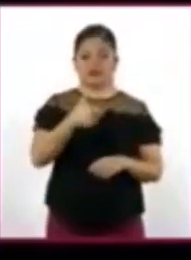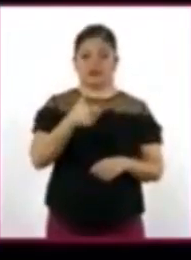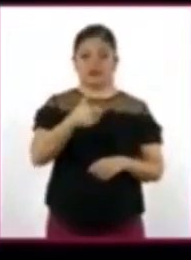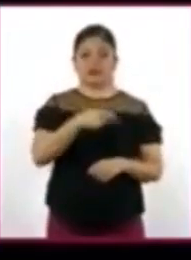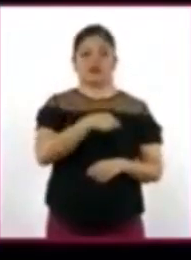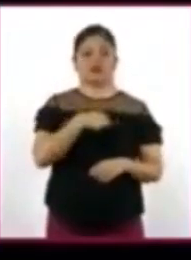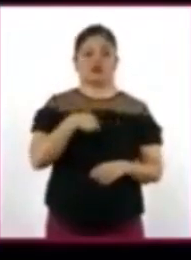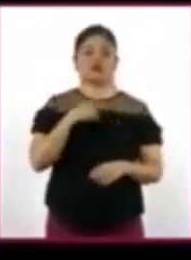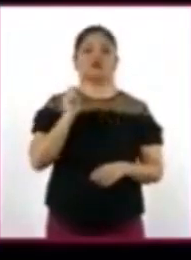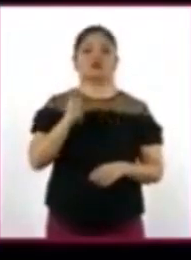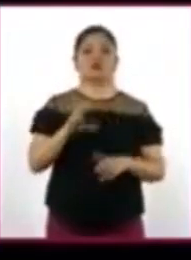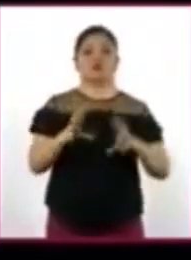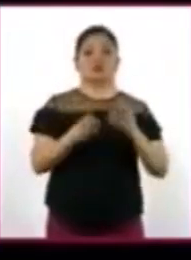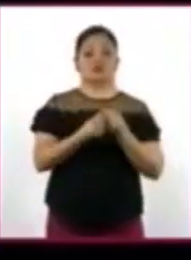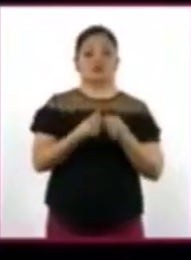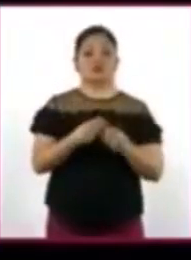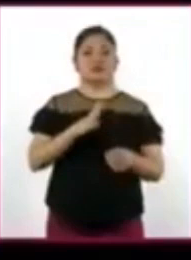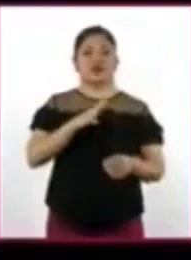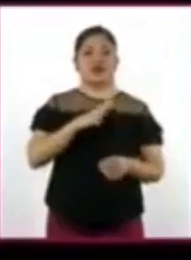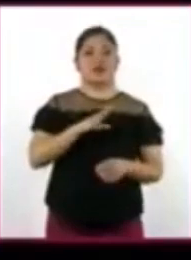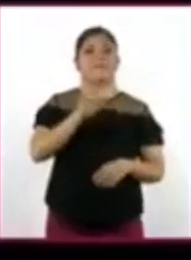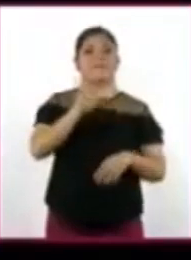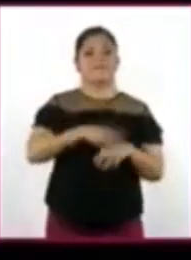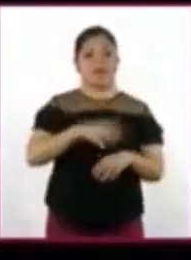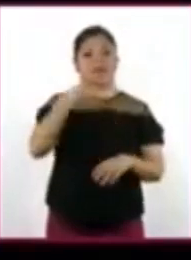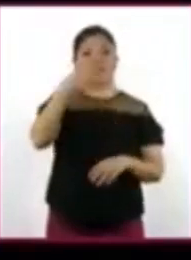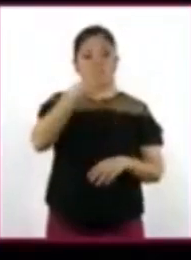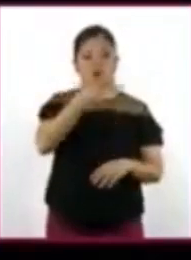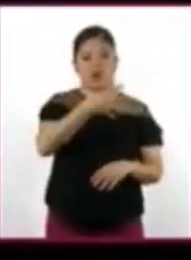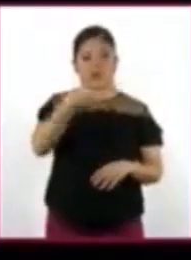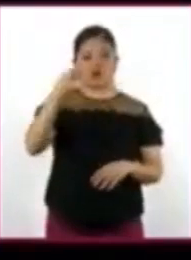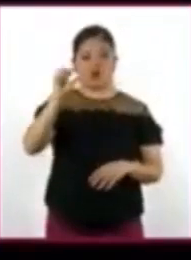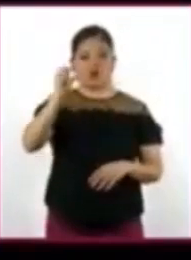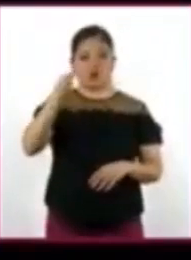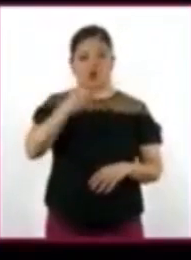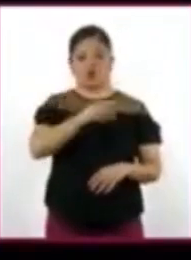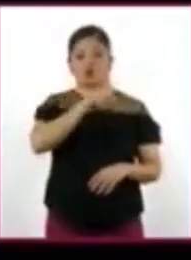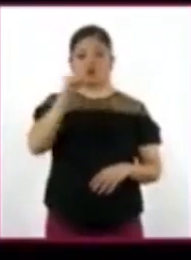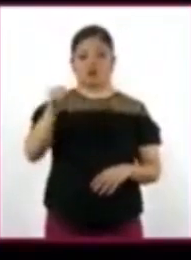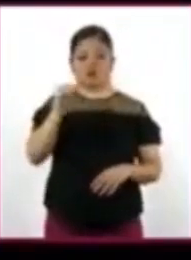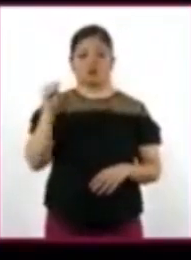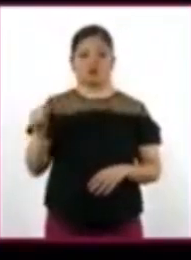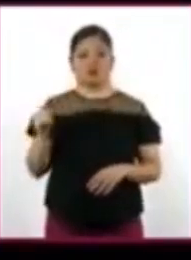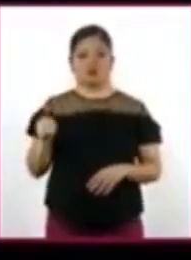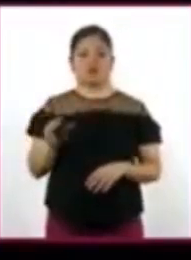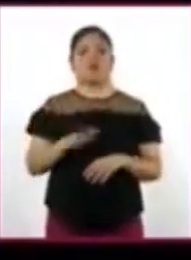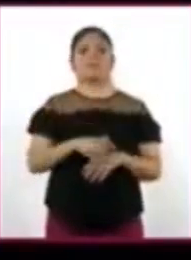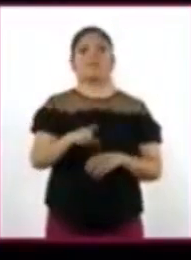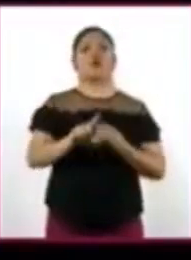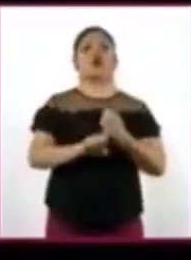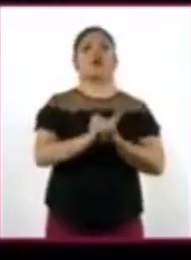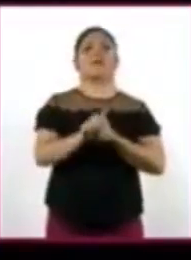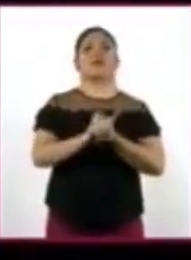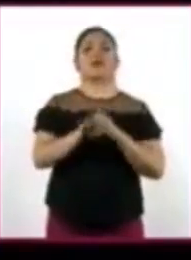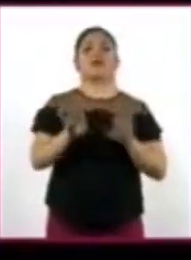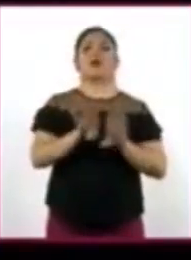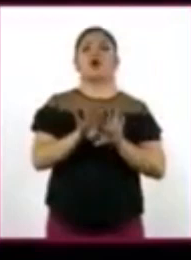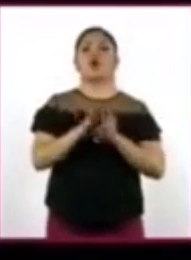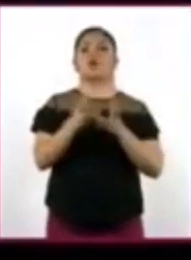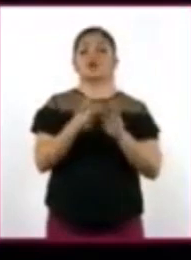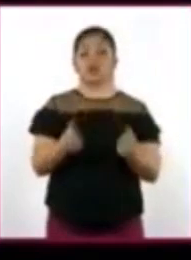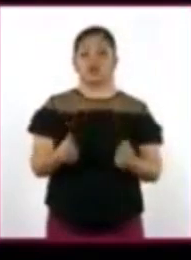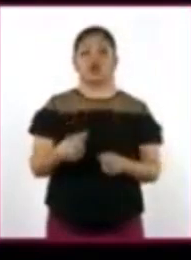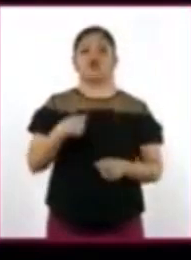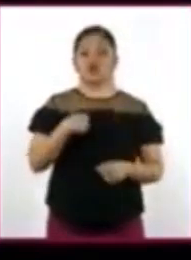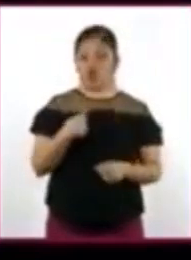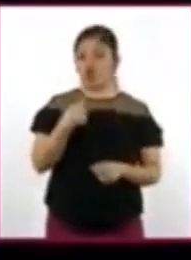nosotros lo que aumentábamos era una columna de 4 bloques. Porque la forma alternativa de resolver este problema es la siguiente. Yo voy a